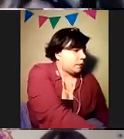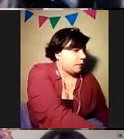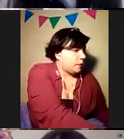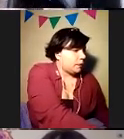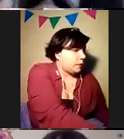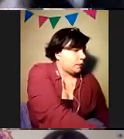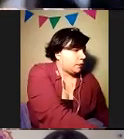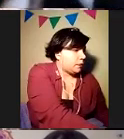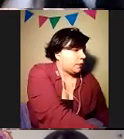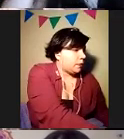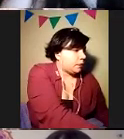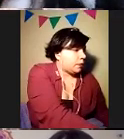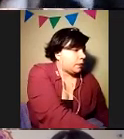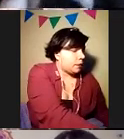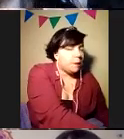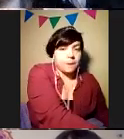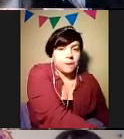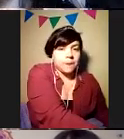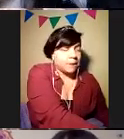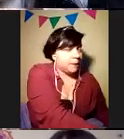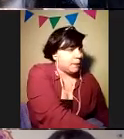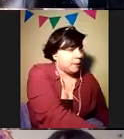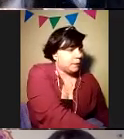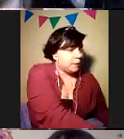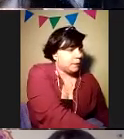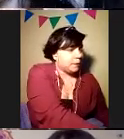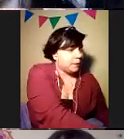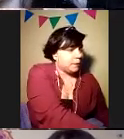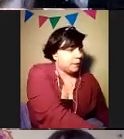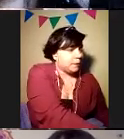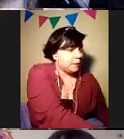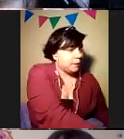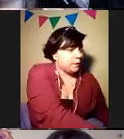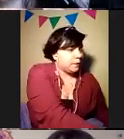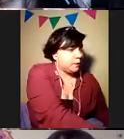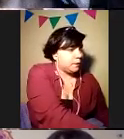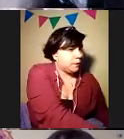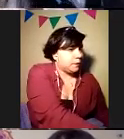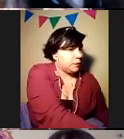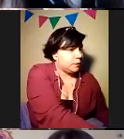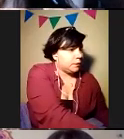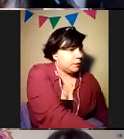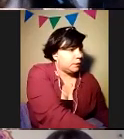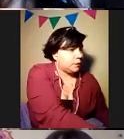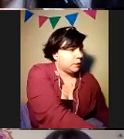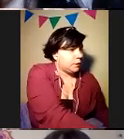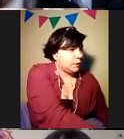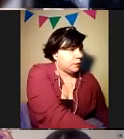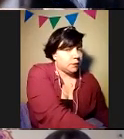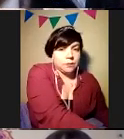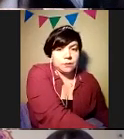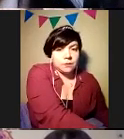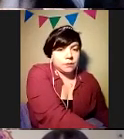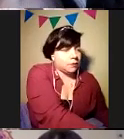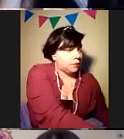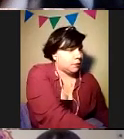sus comentarios, aportes o preguntas a través del chat y mantener sus micrófonos apagados. Por supuesto, en caso de que quieran hablar, pueden